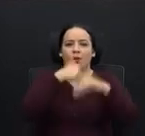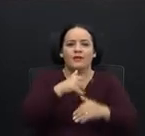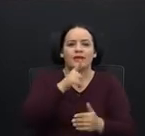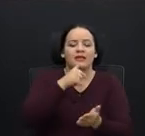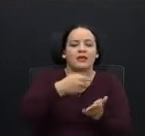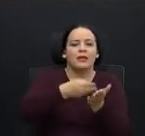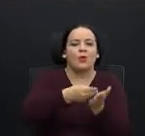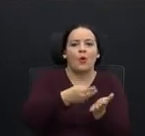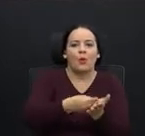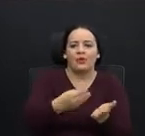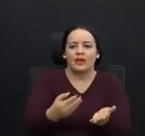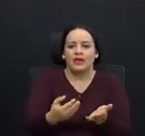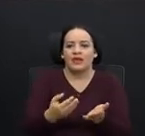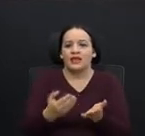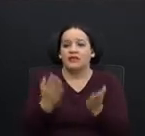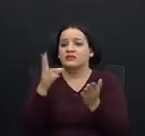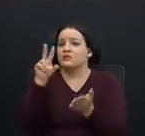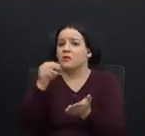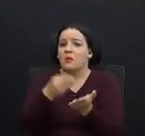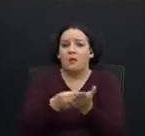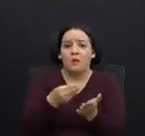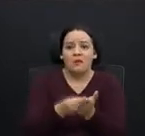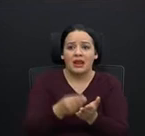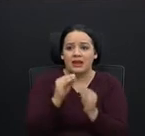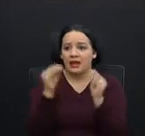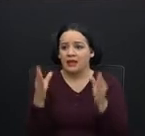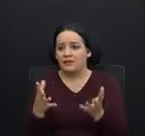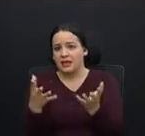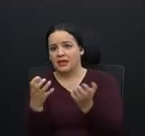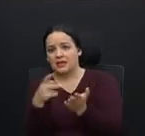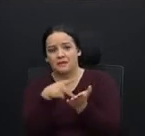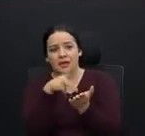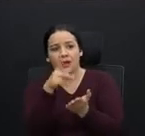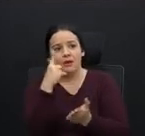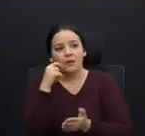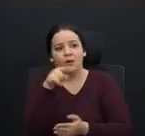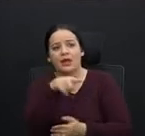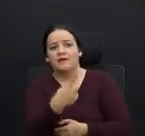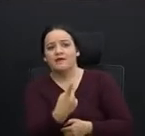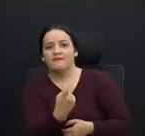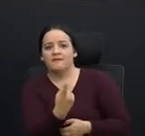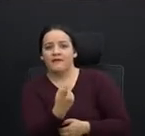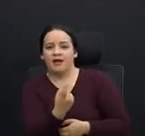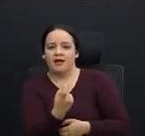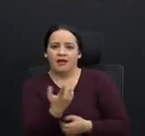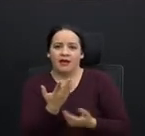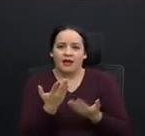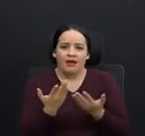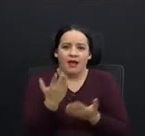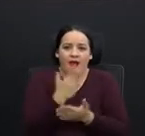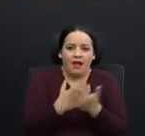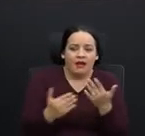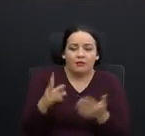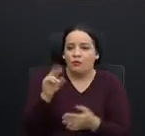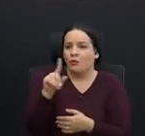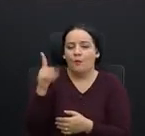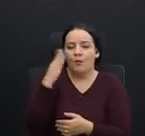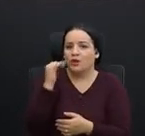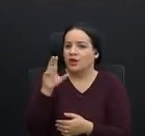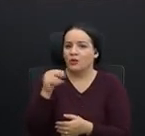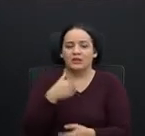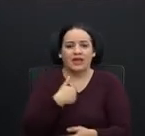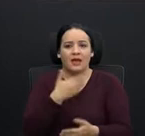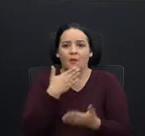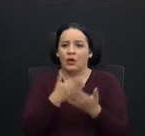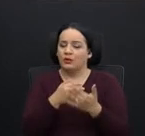porque saben que ahí hay un hueco, que ahí hay una deficiencia, no porque no tenga buenos